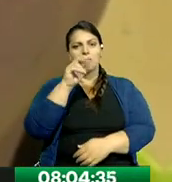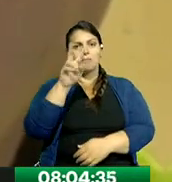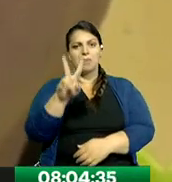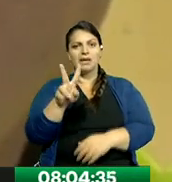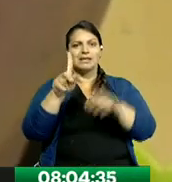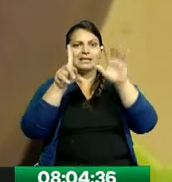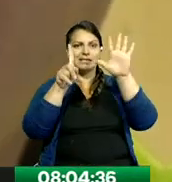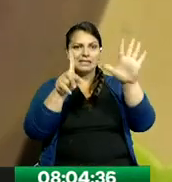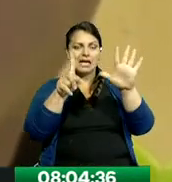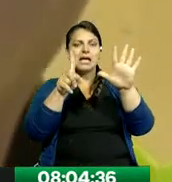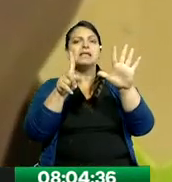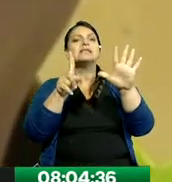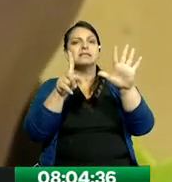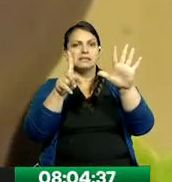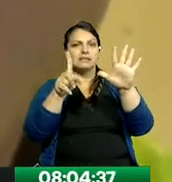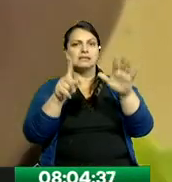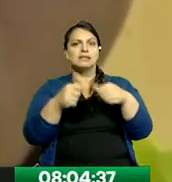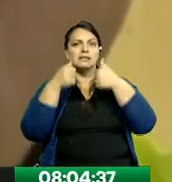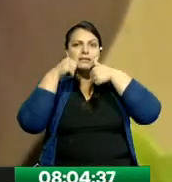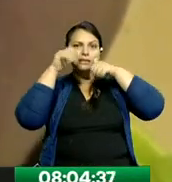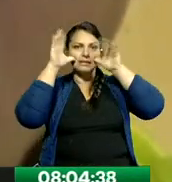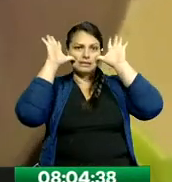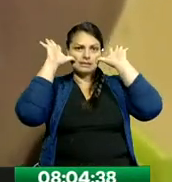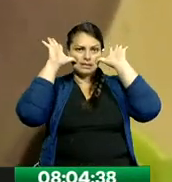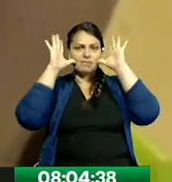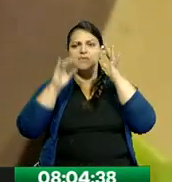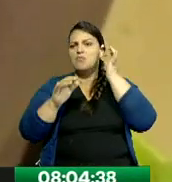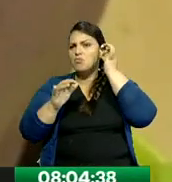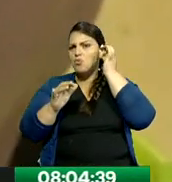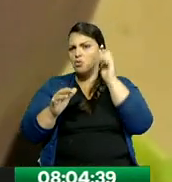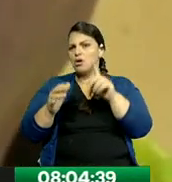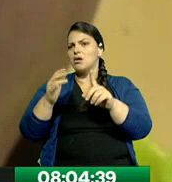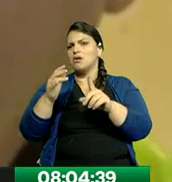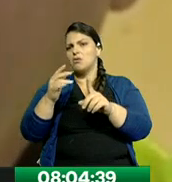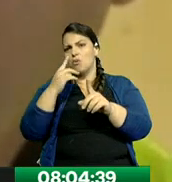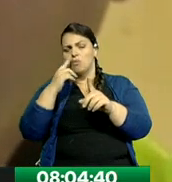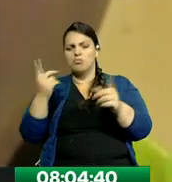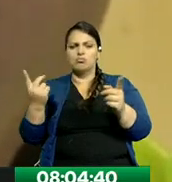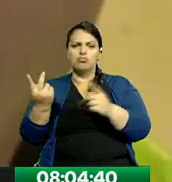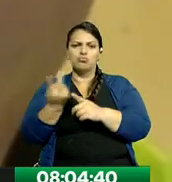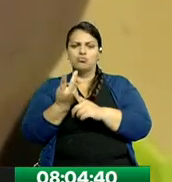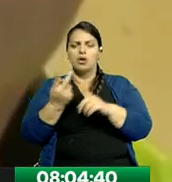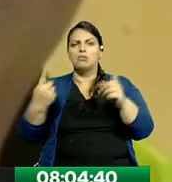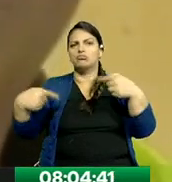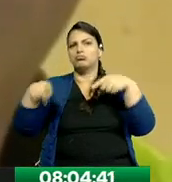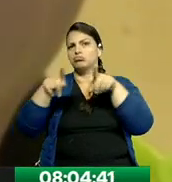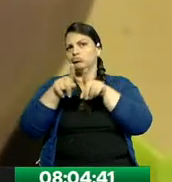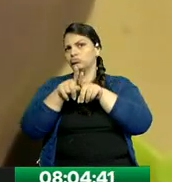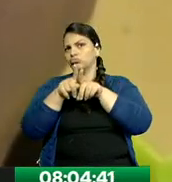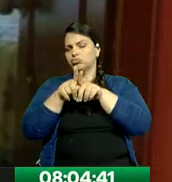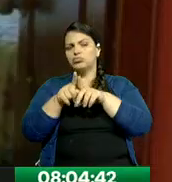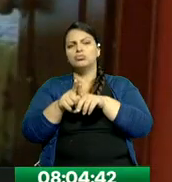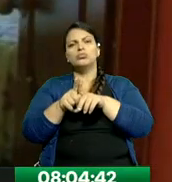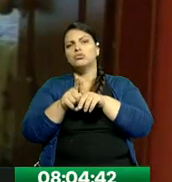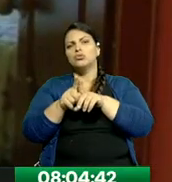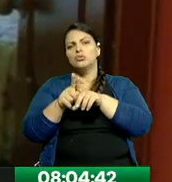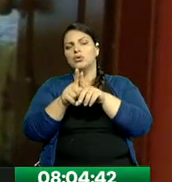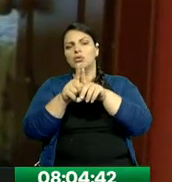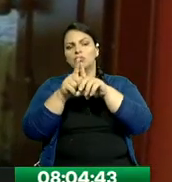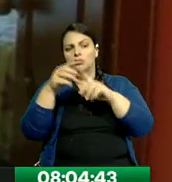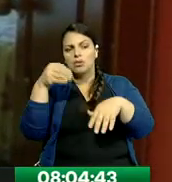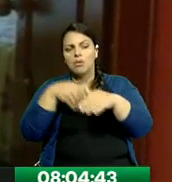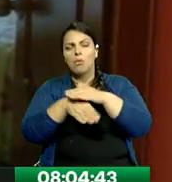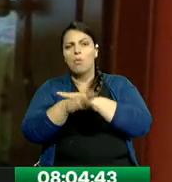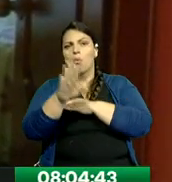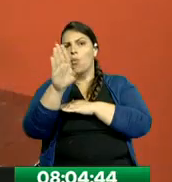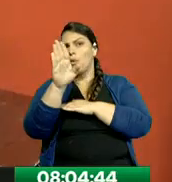2018 en compañía del ciudadano LP, que era su conviviente. El presunto autor del